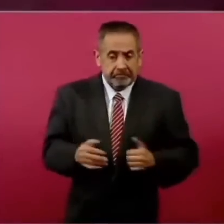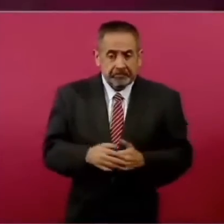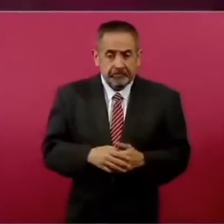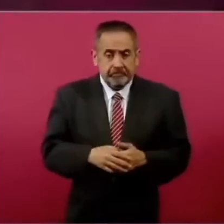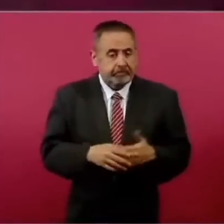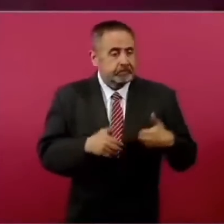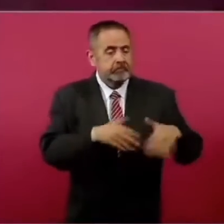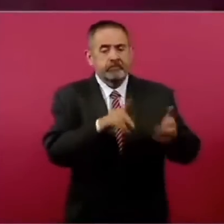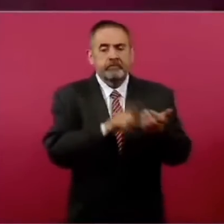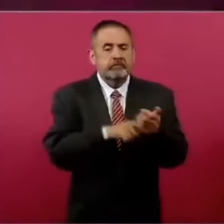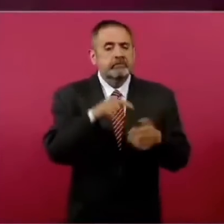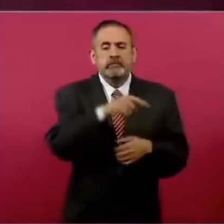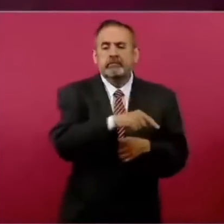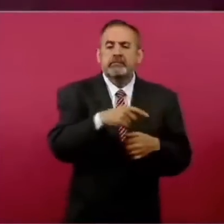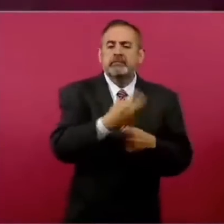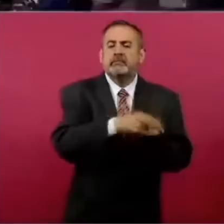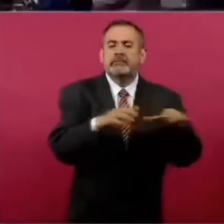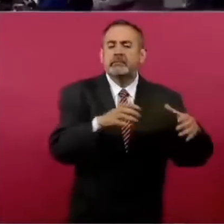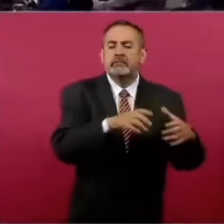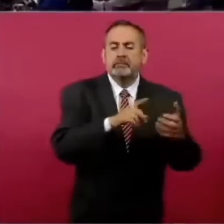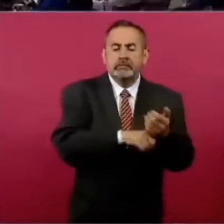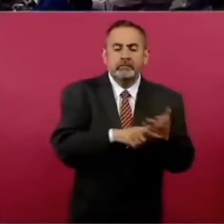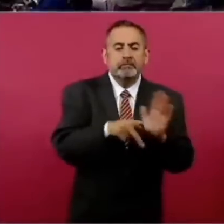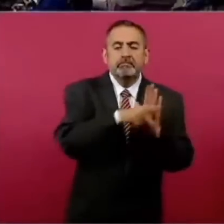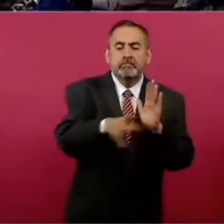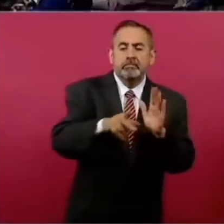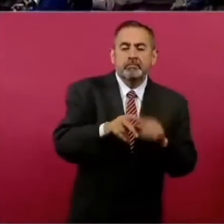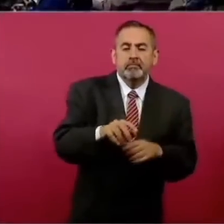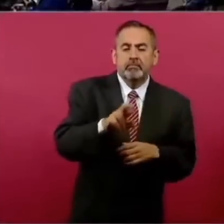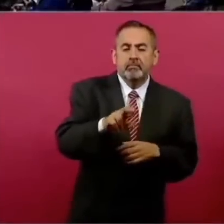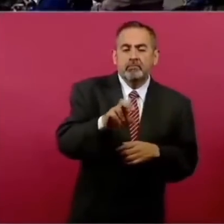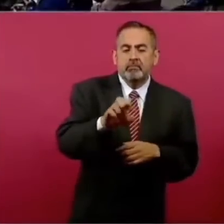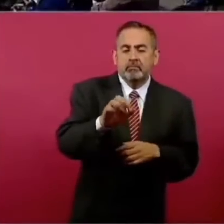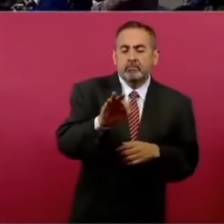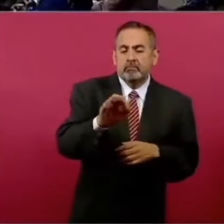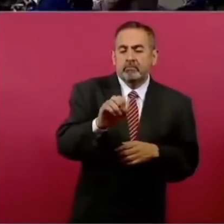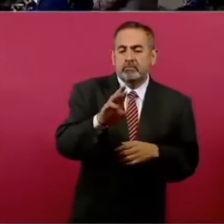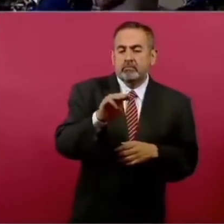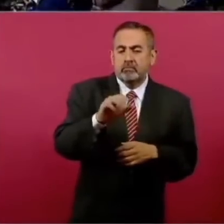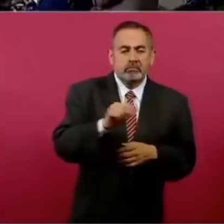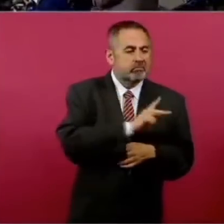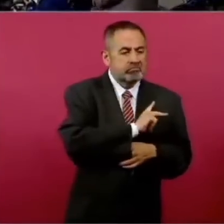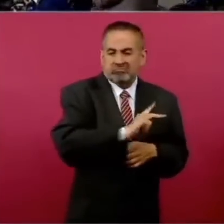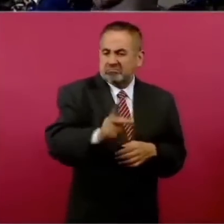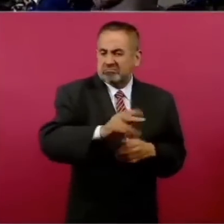lo cuidan. En el caso del Reforma, todos,